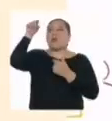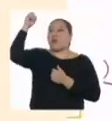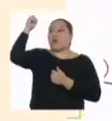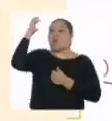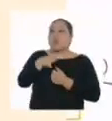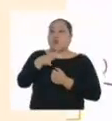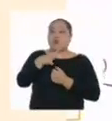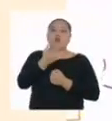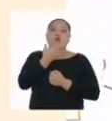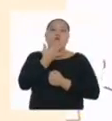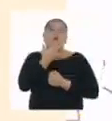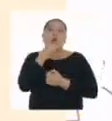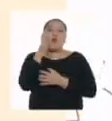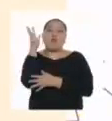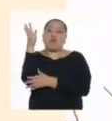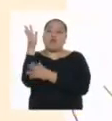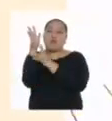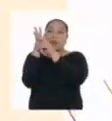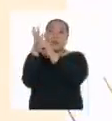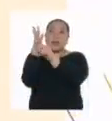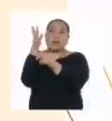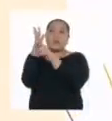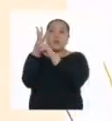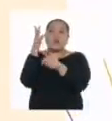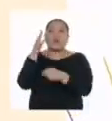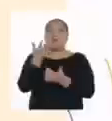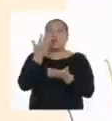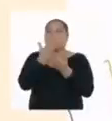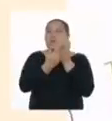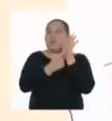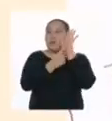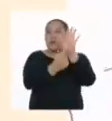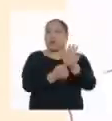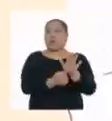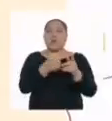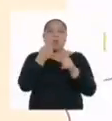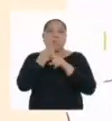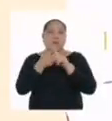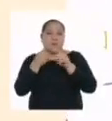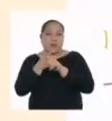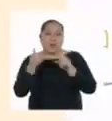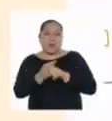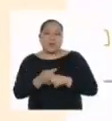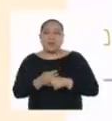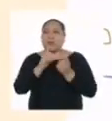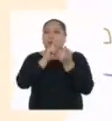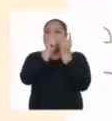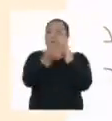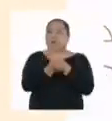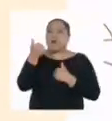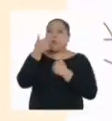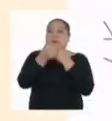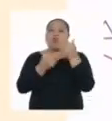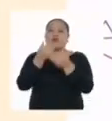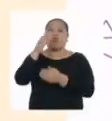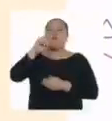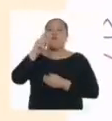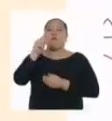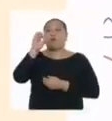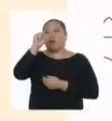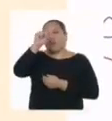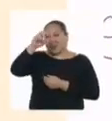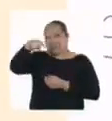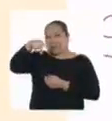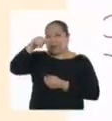con la coloración de las hojas, evidenciando la acción de diversas variables en el proceso de